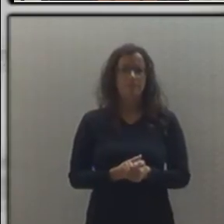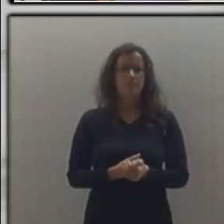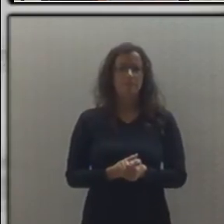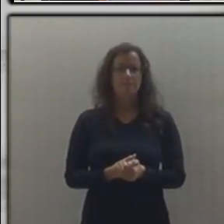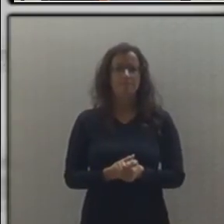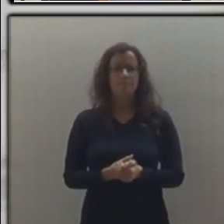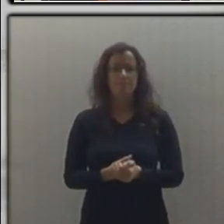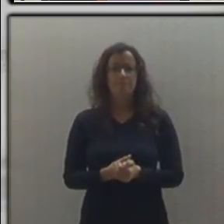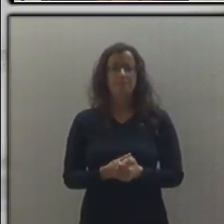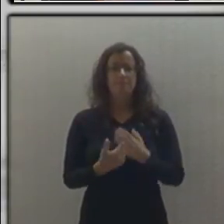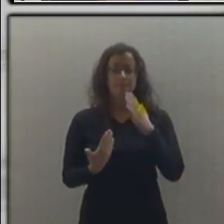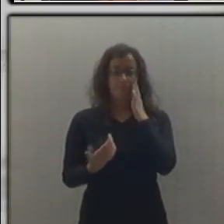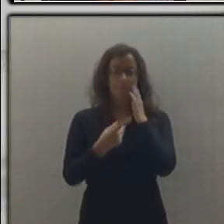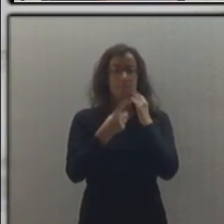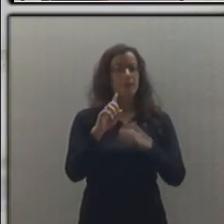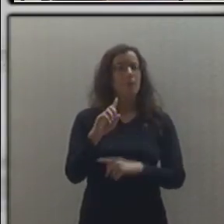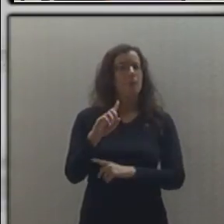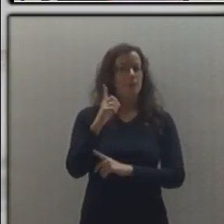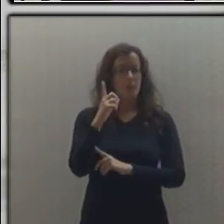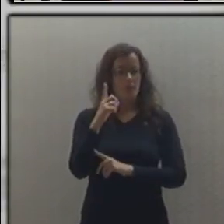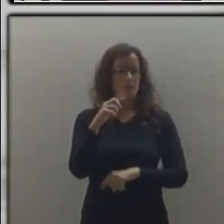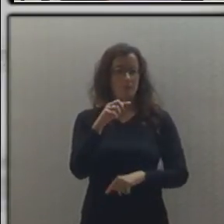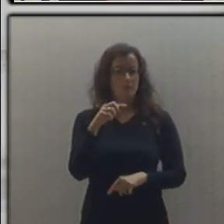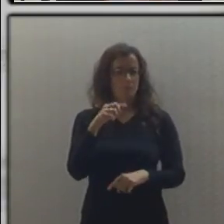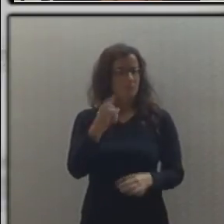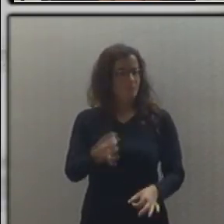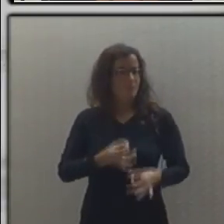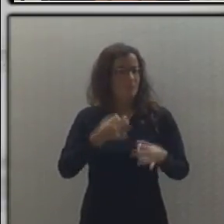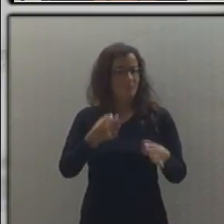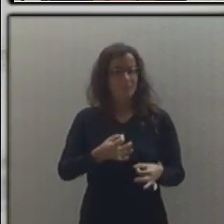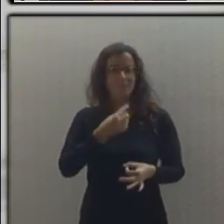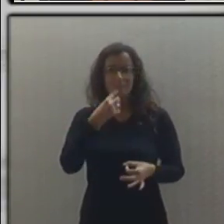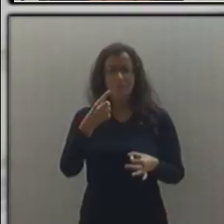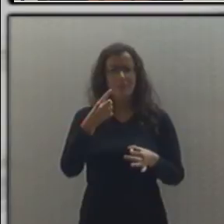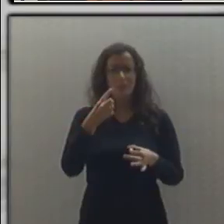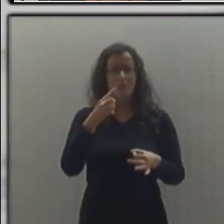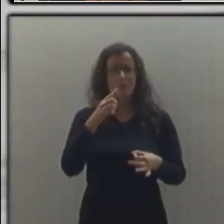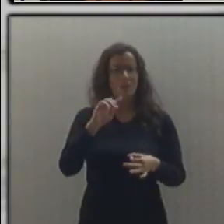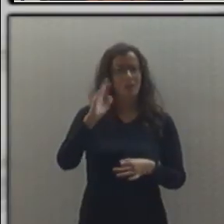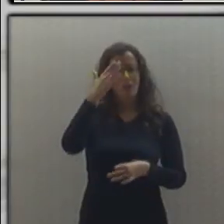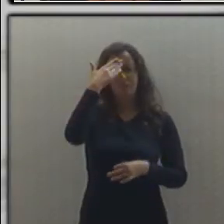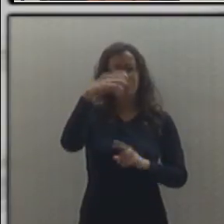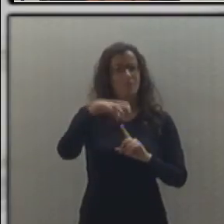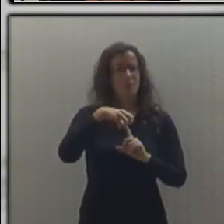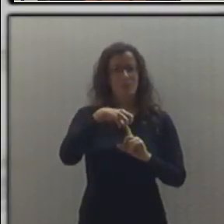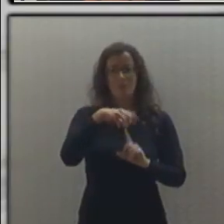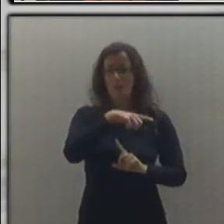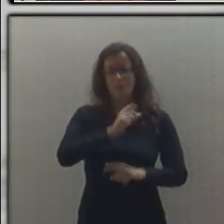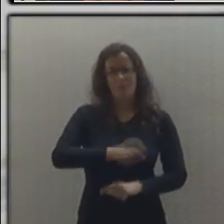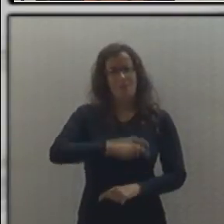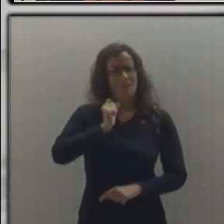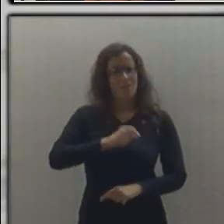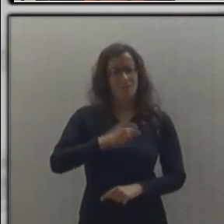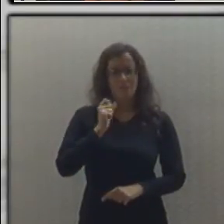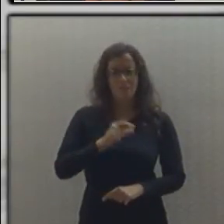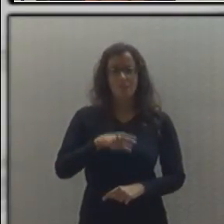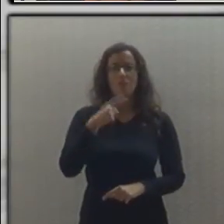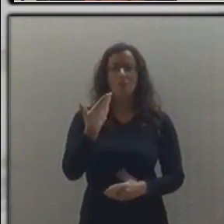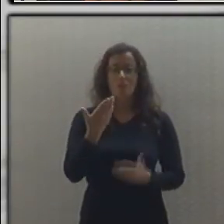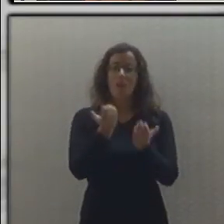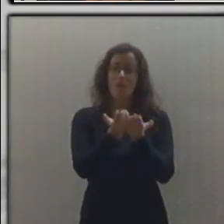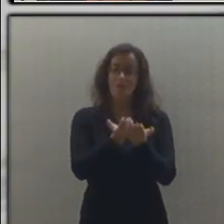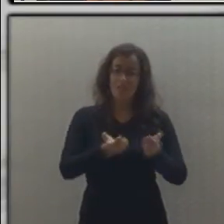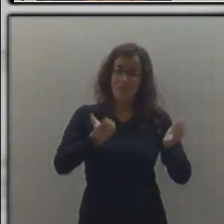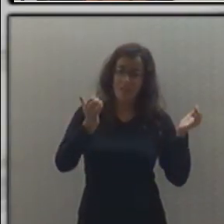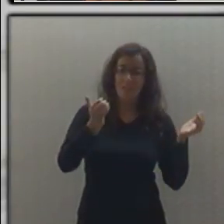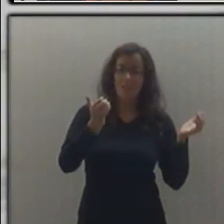Bueno, aquí hay la primera y la que yo siempre digo que es la actuación estrella, que es la que se hace más, es la sustitución de bañera